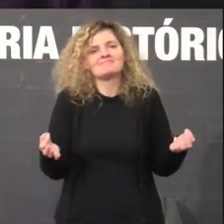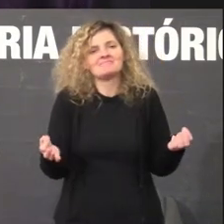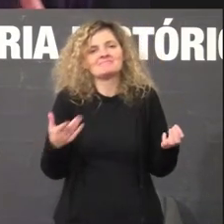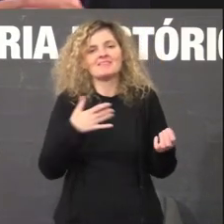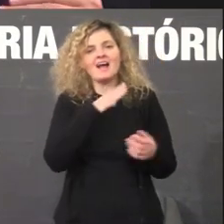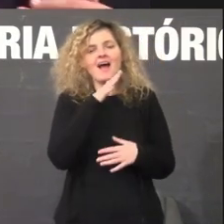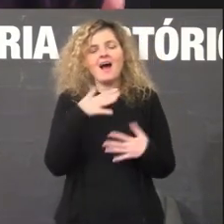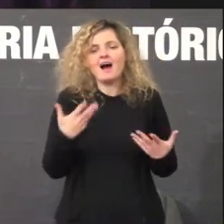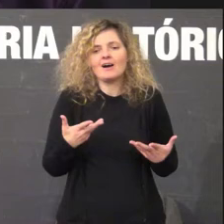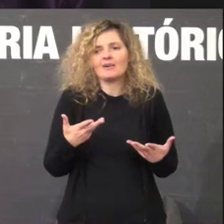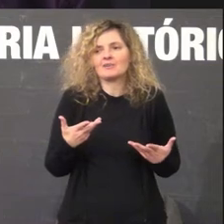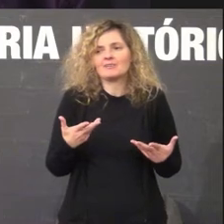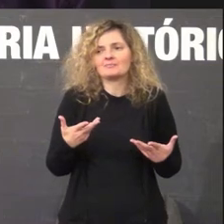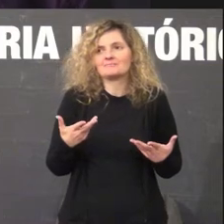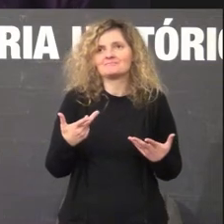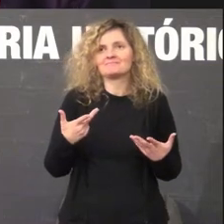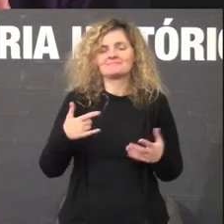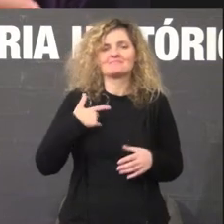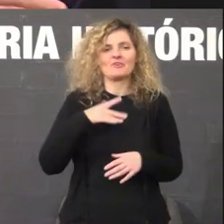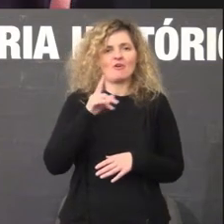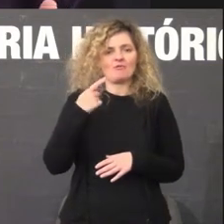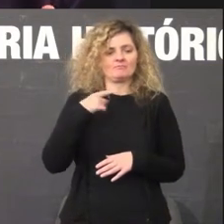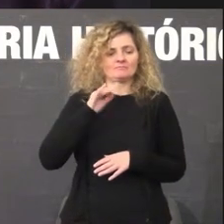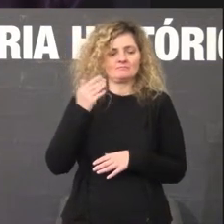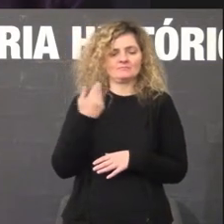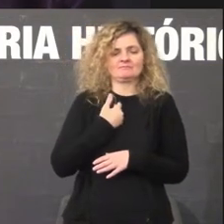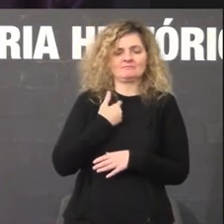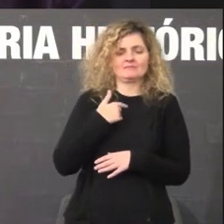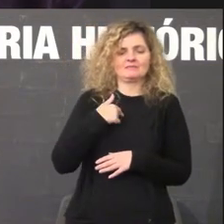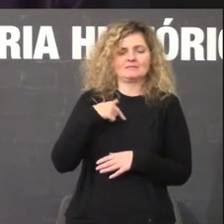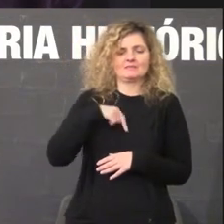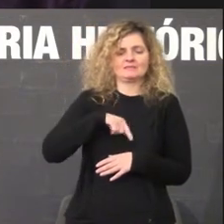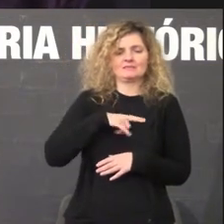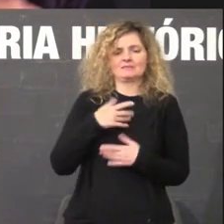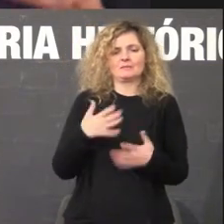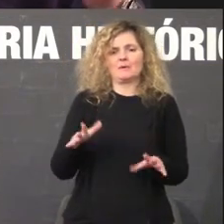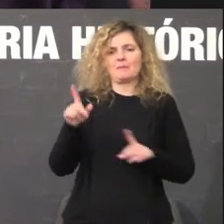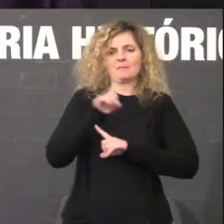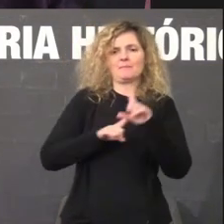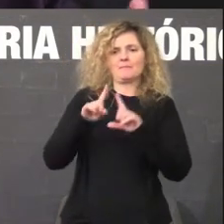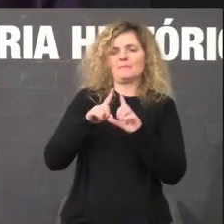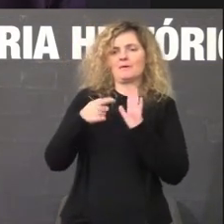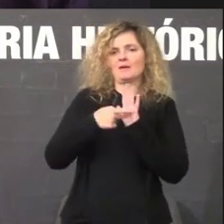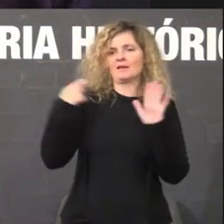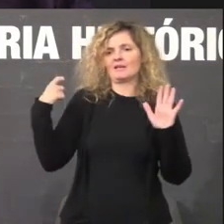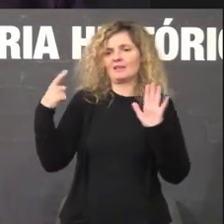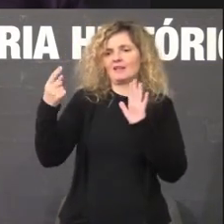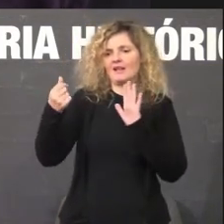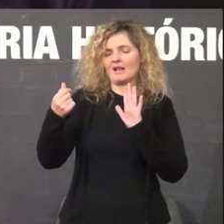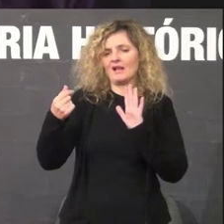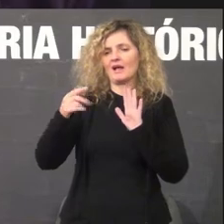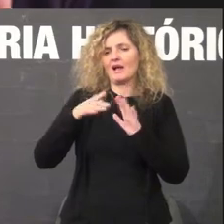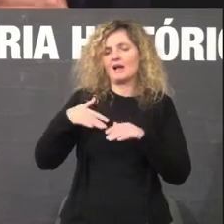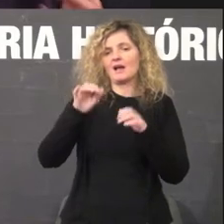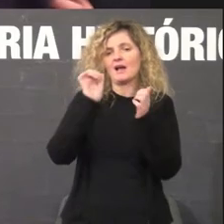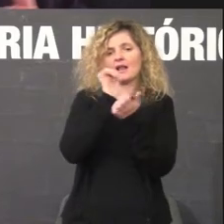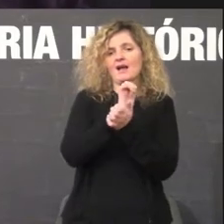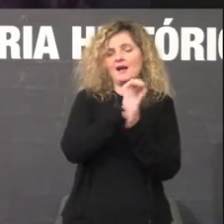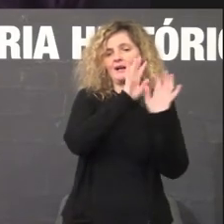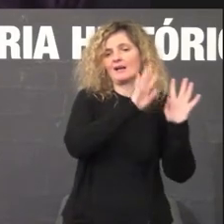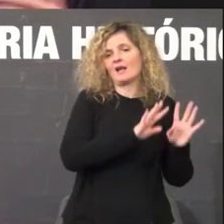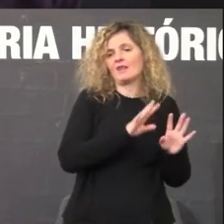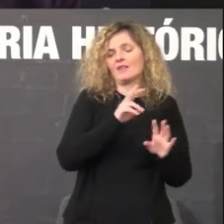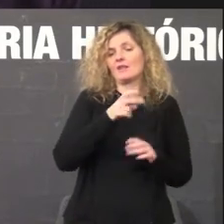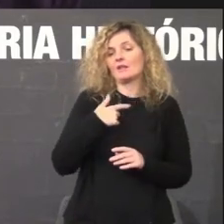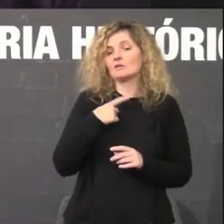ahora está muy ofendidita porque en el fondo ella está preocupada de que le quiten el dinero, de que la metan en la cárcel, porque ella